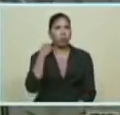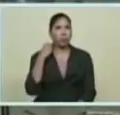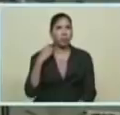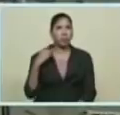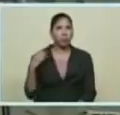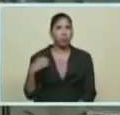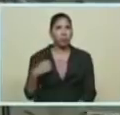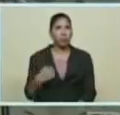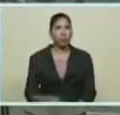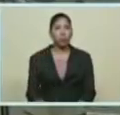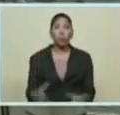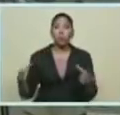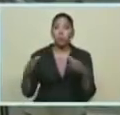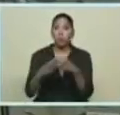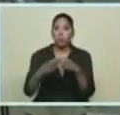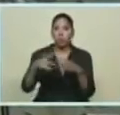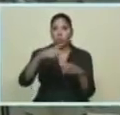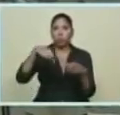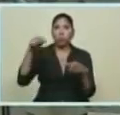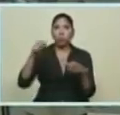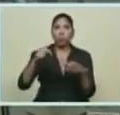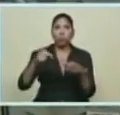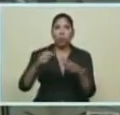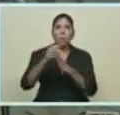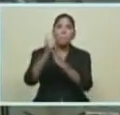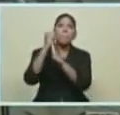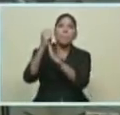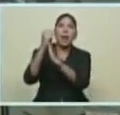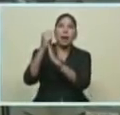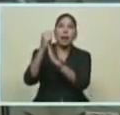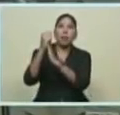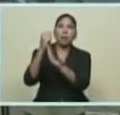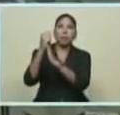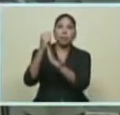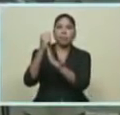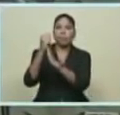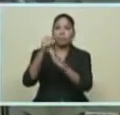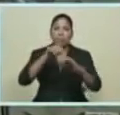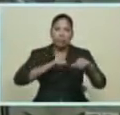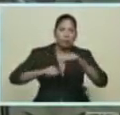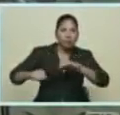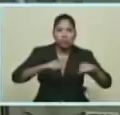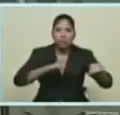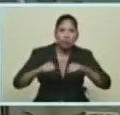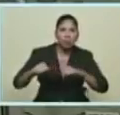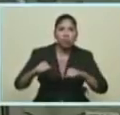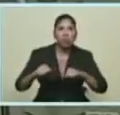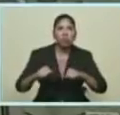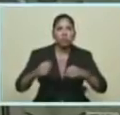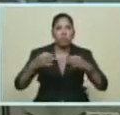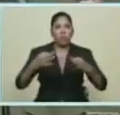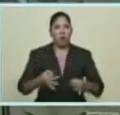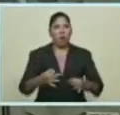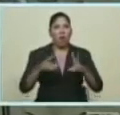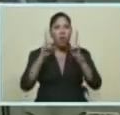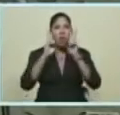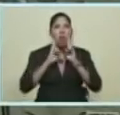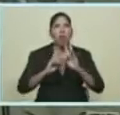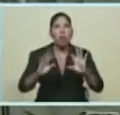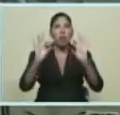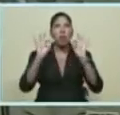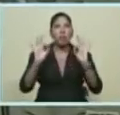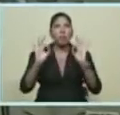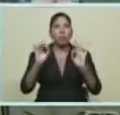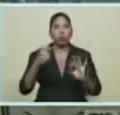Armada Nacional Bolivariana con un mando activo, con un mando con moral. Quiero felicitar